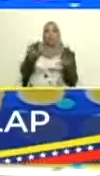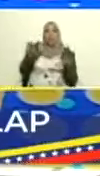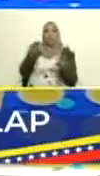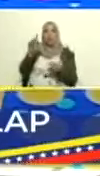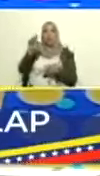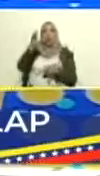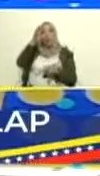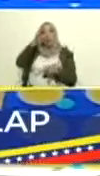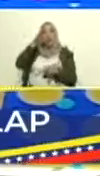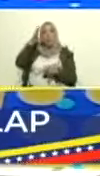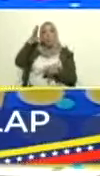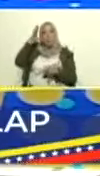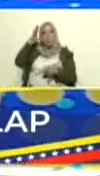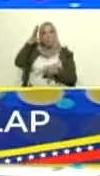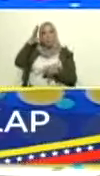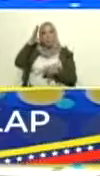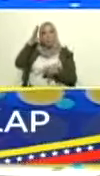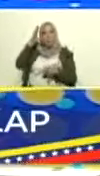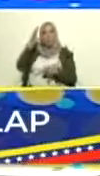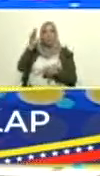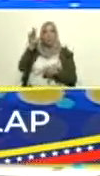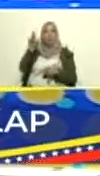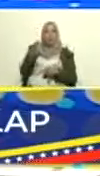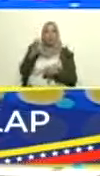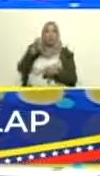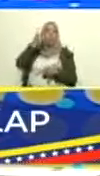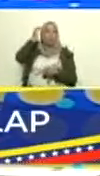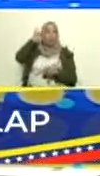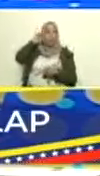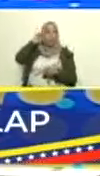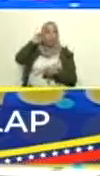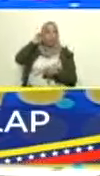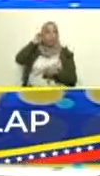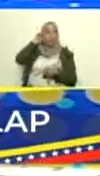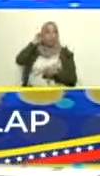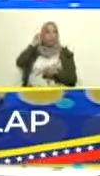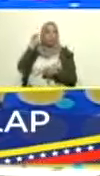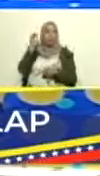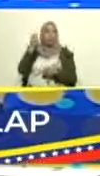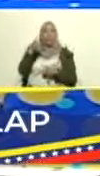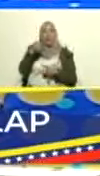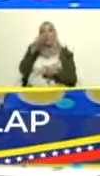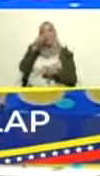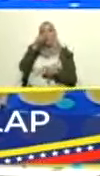Caprile, la Machado, el Ramos Alú.